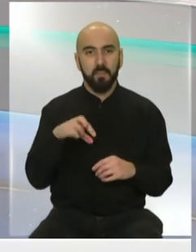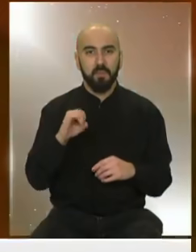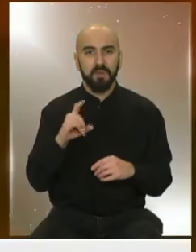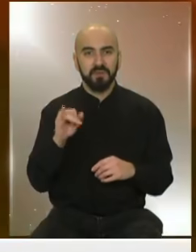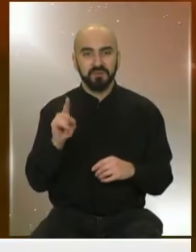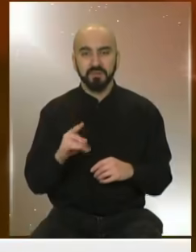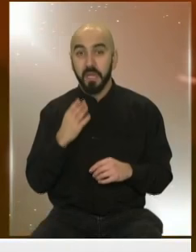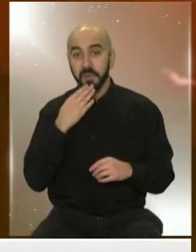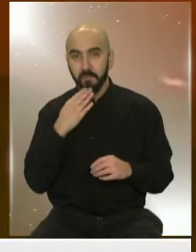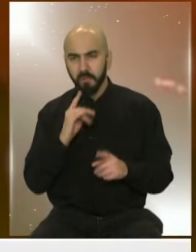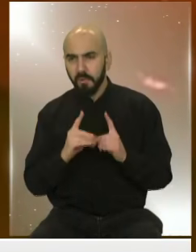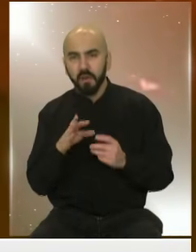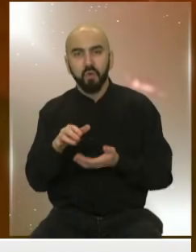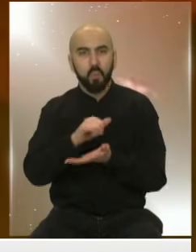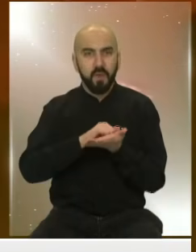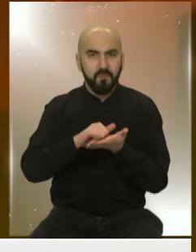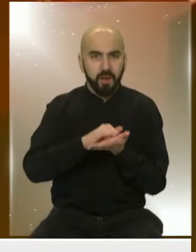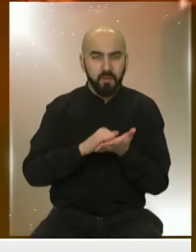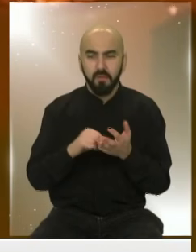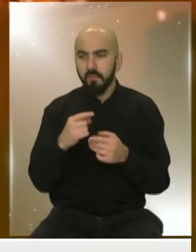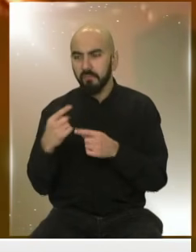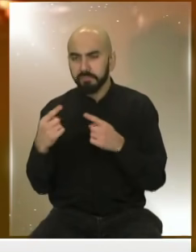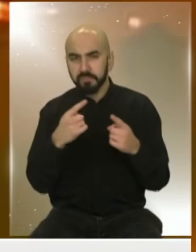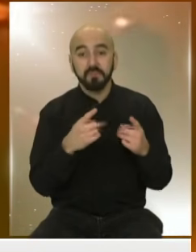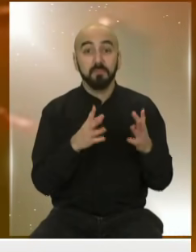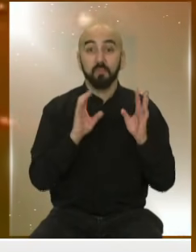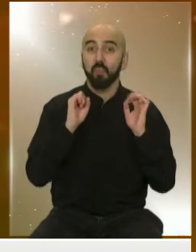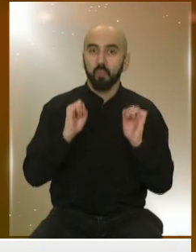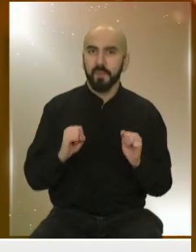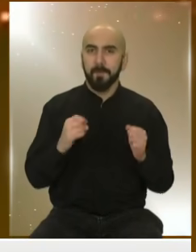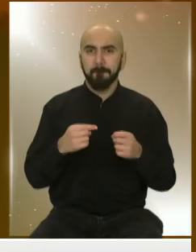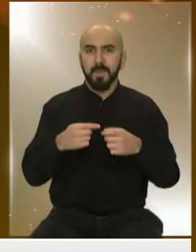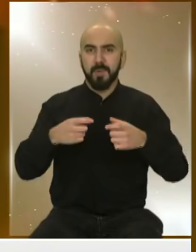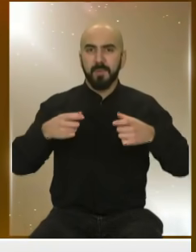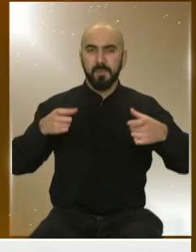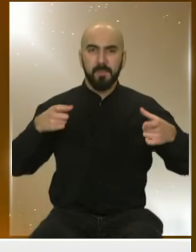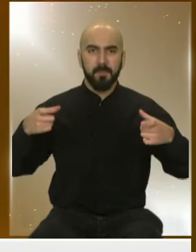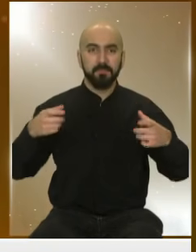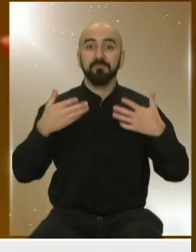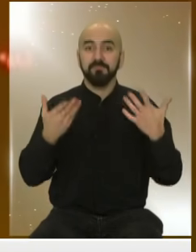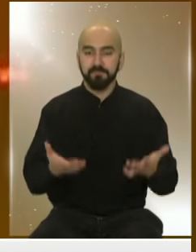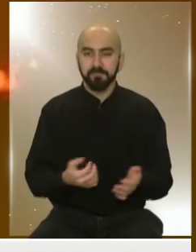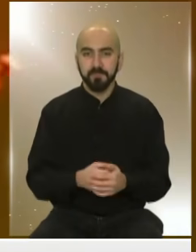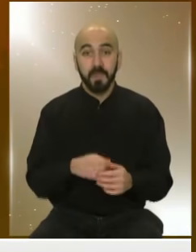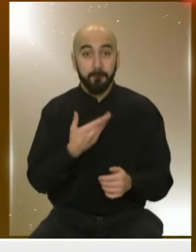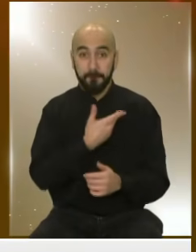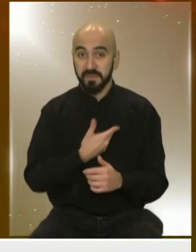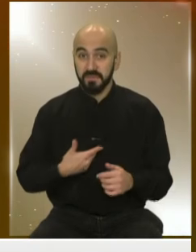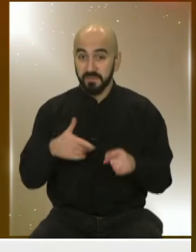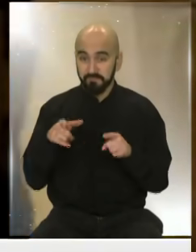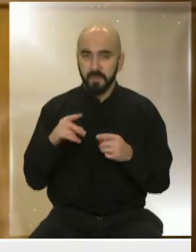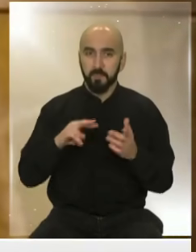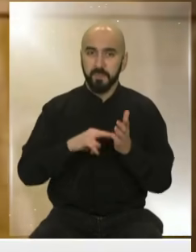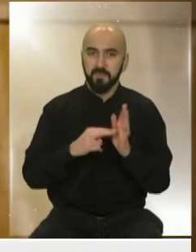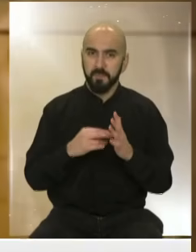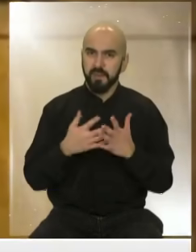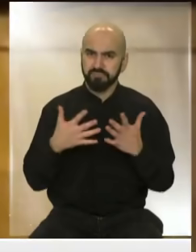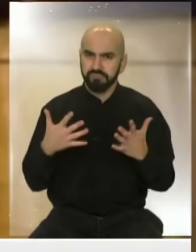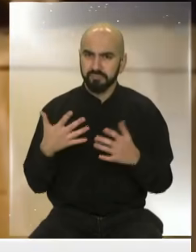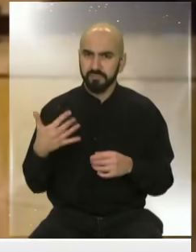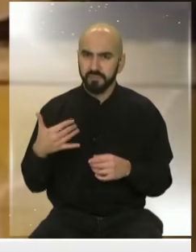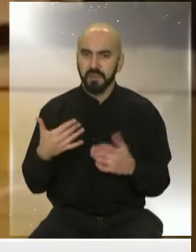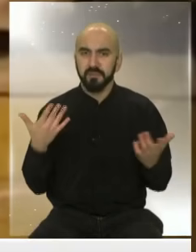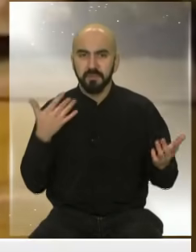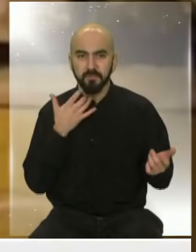en Nueva York, en Memphis, en fin, donde esto podría seguir creciendo. Por lo tanto, el presidente sí tiene un problema bien importante de cómo va a bajar